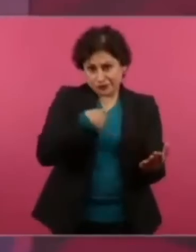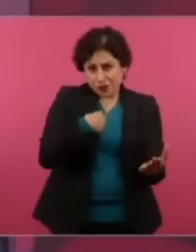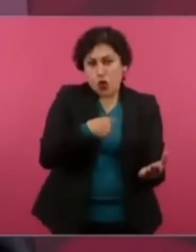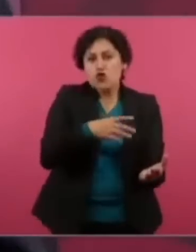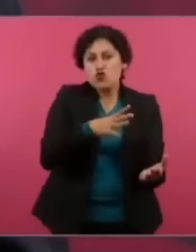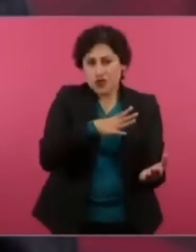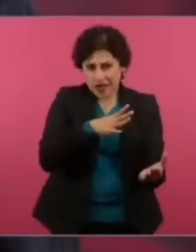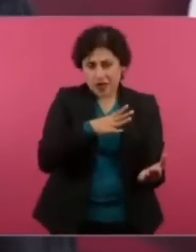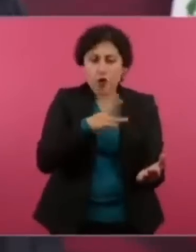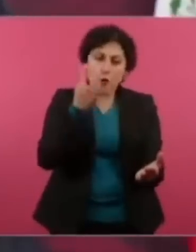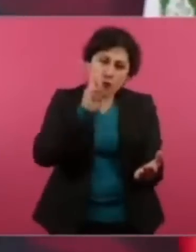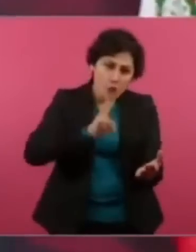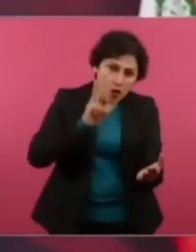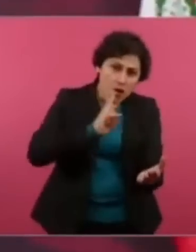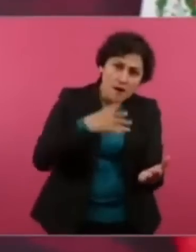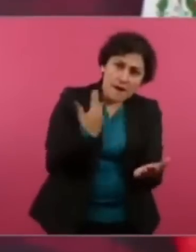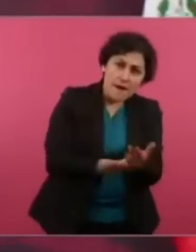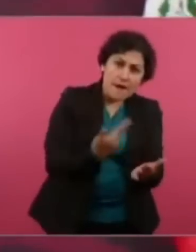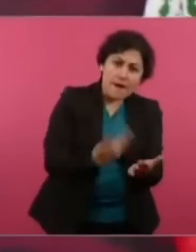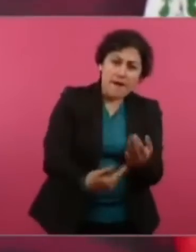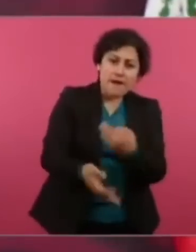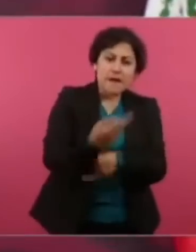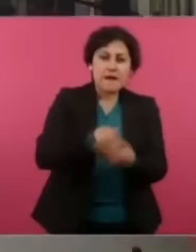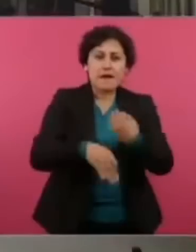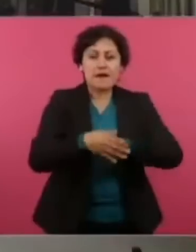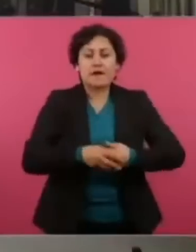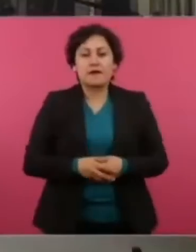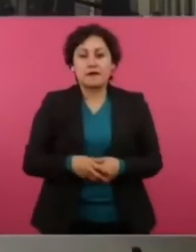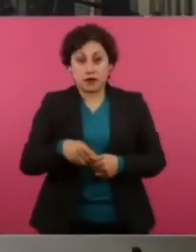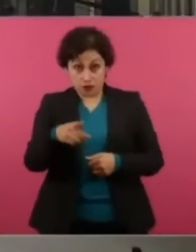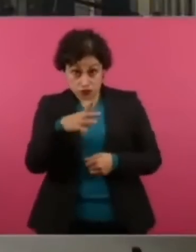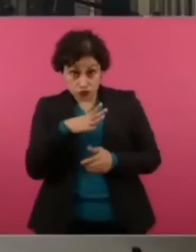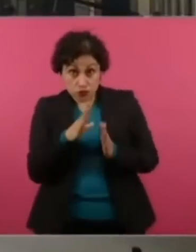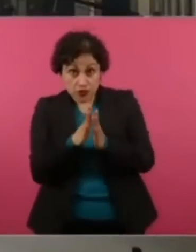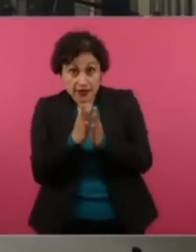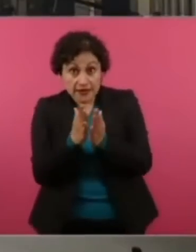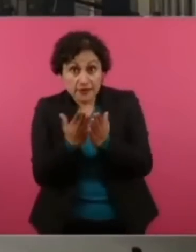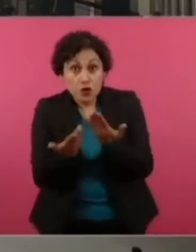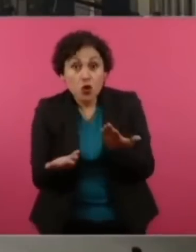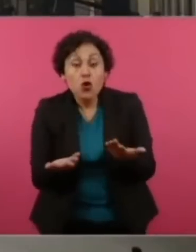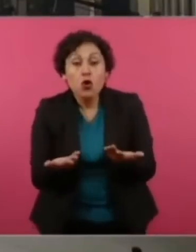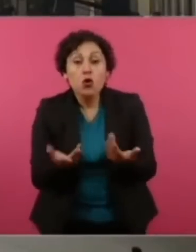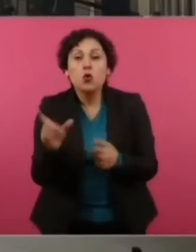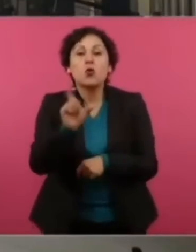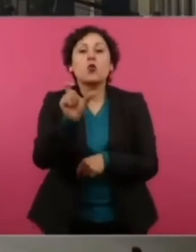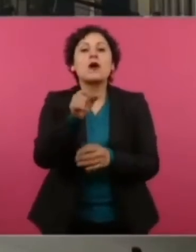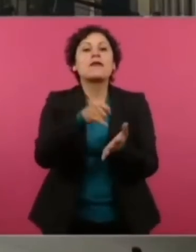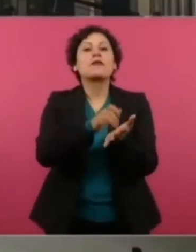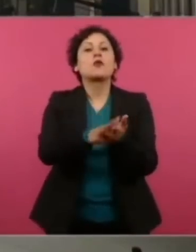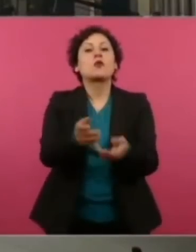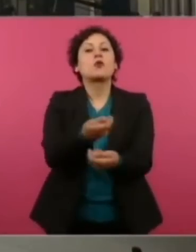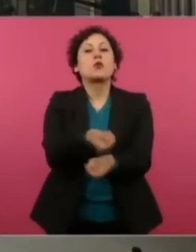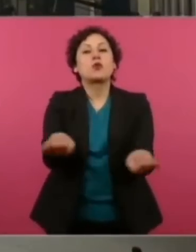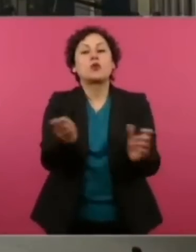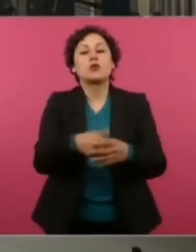gargantas profundas. ¿Está escribiendo un libro, presidente? Sí. ¿Cuándo lo va a publicar?